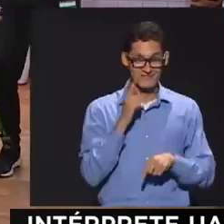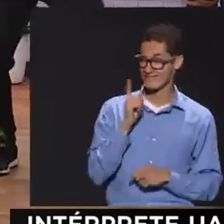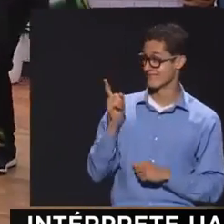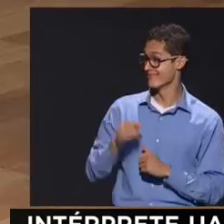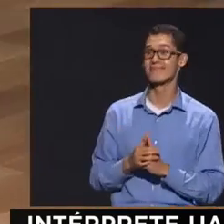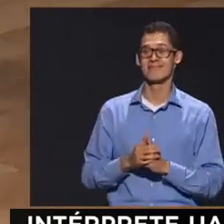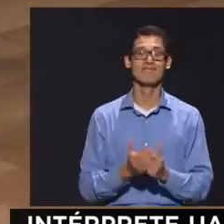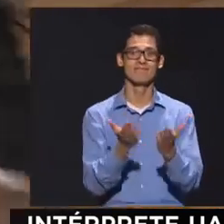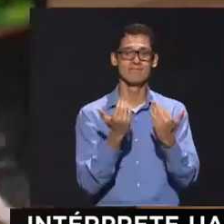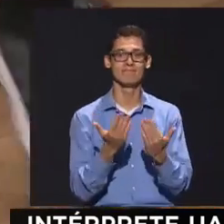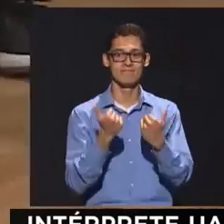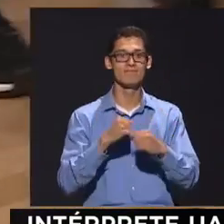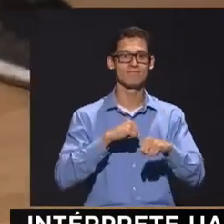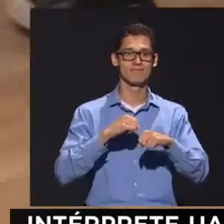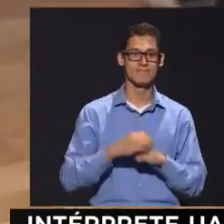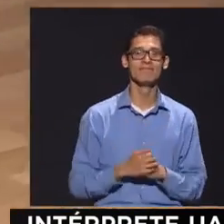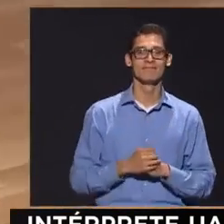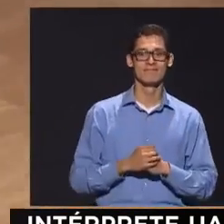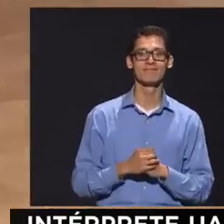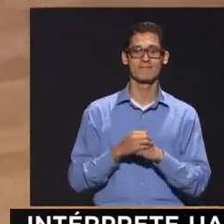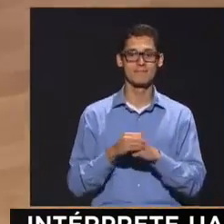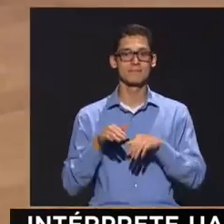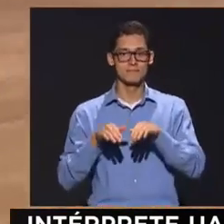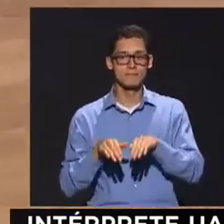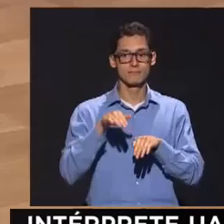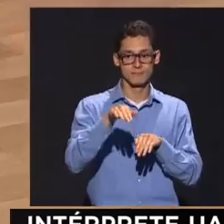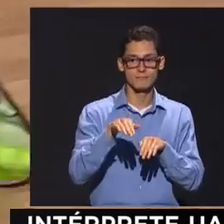más adelante adelante